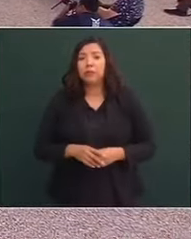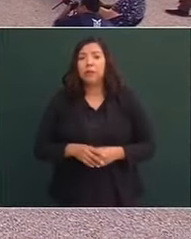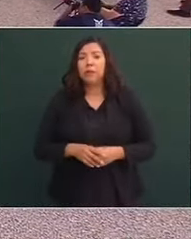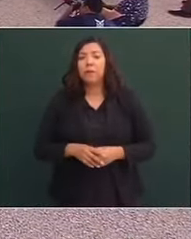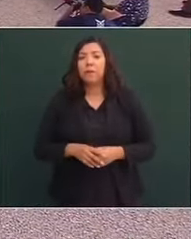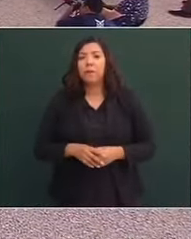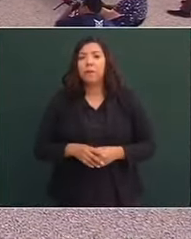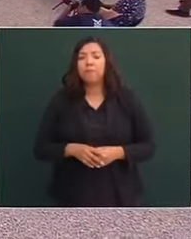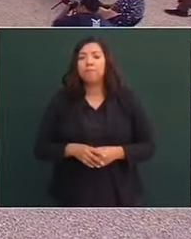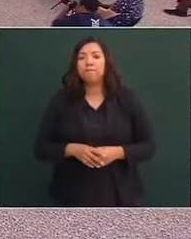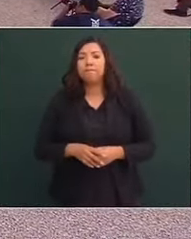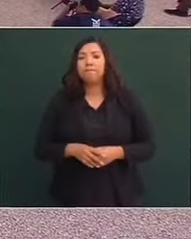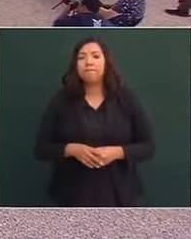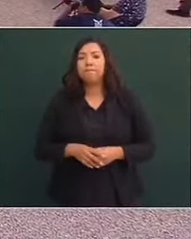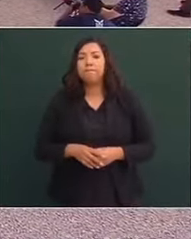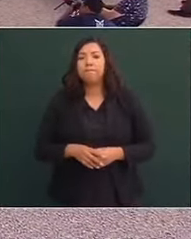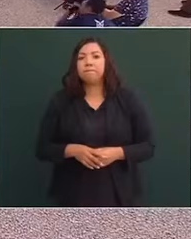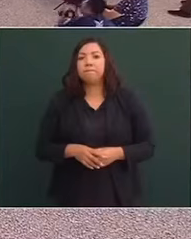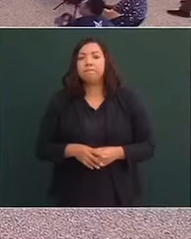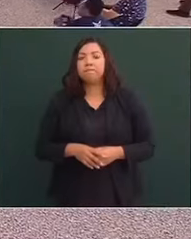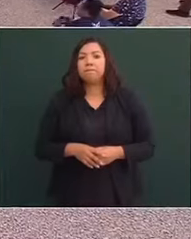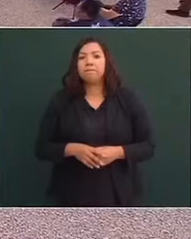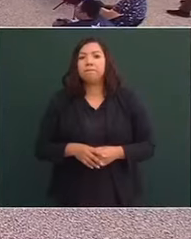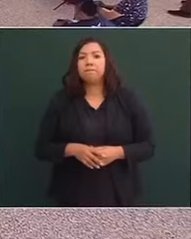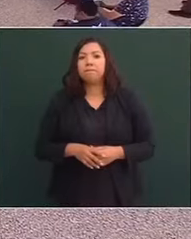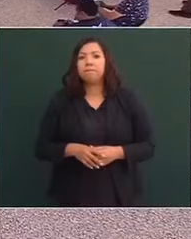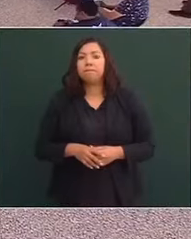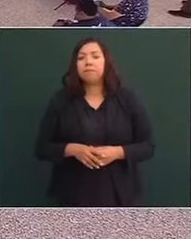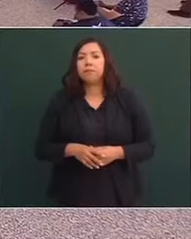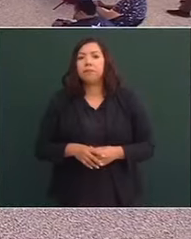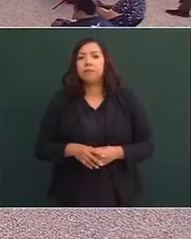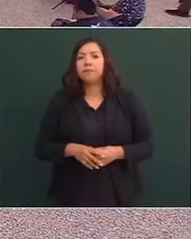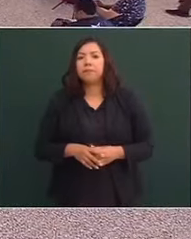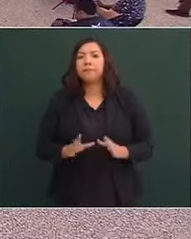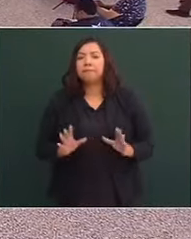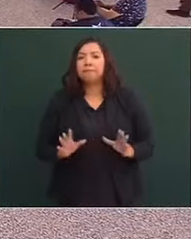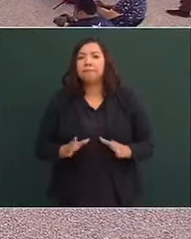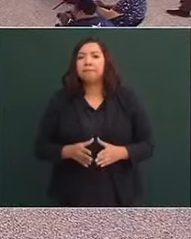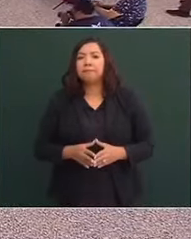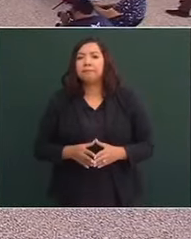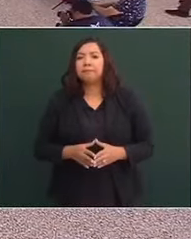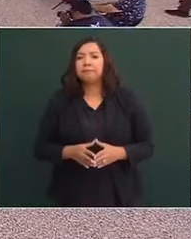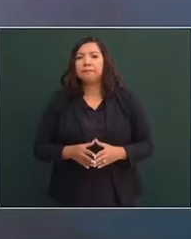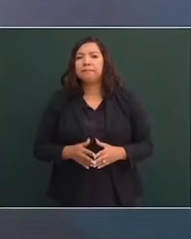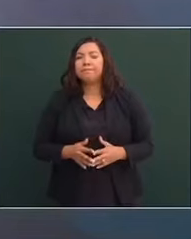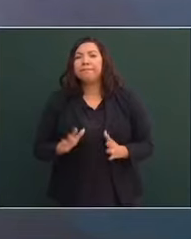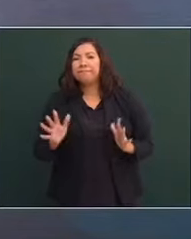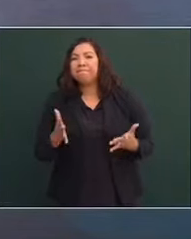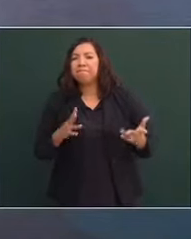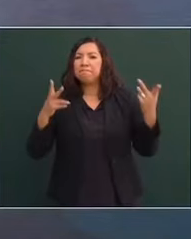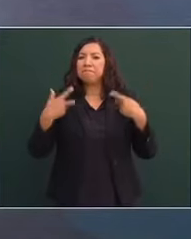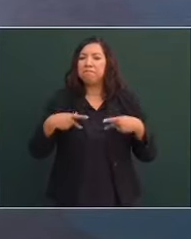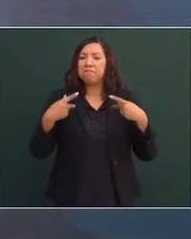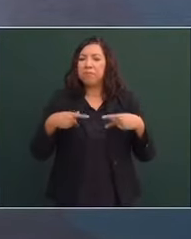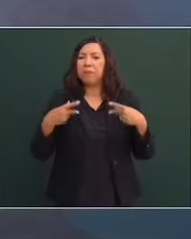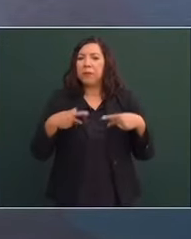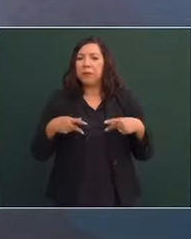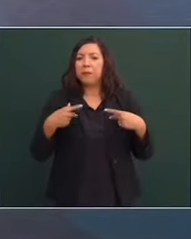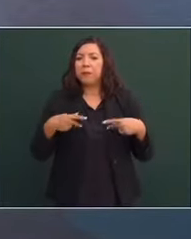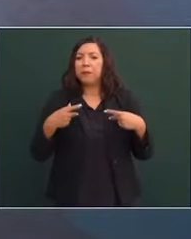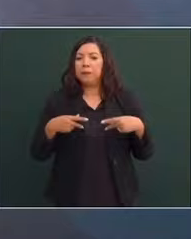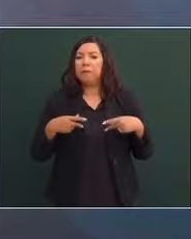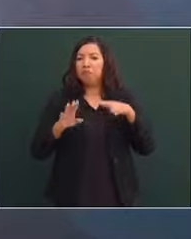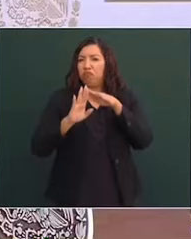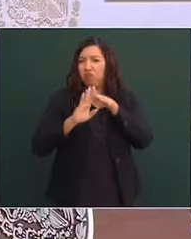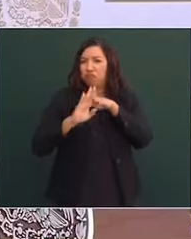Sí una modalidad me di dic en donde solo puede afectar a un 40% de los que van